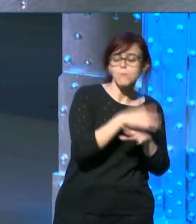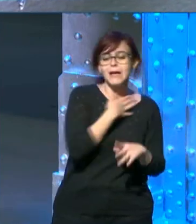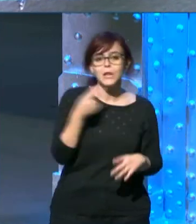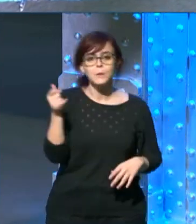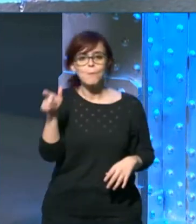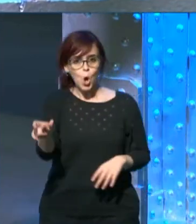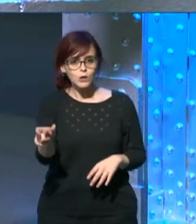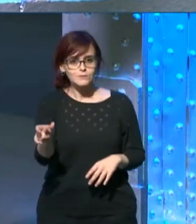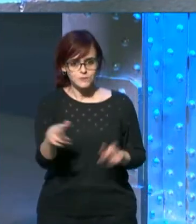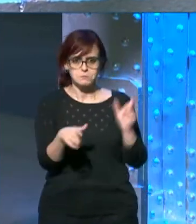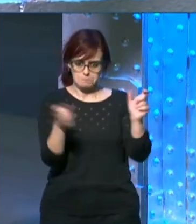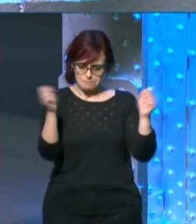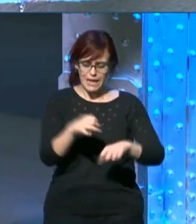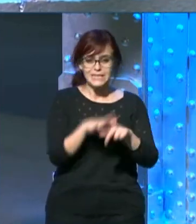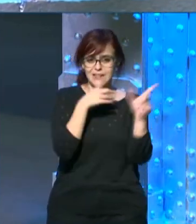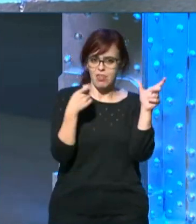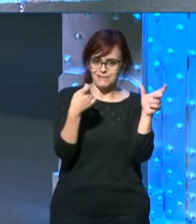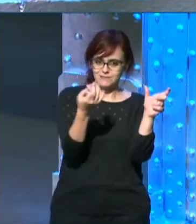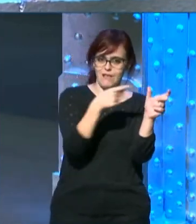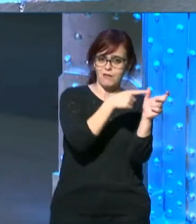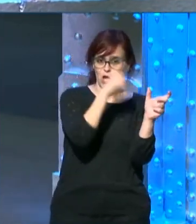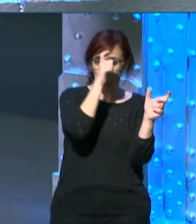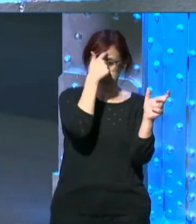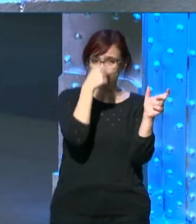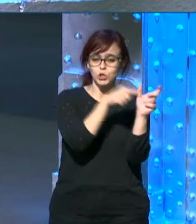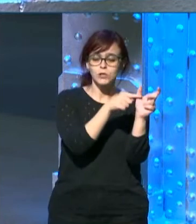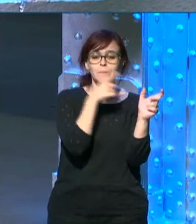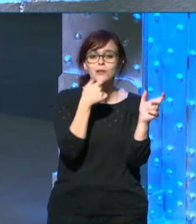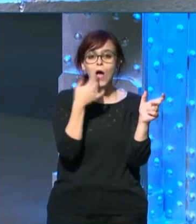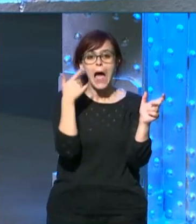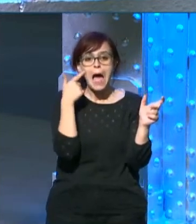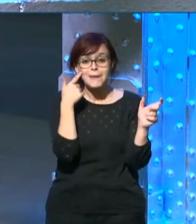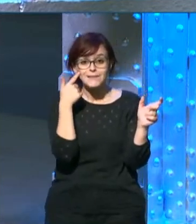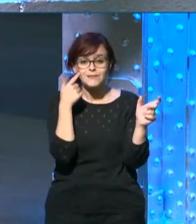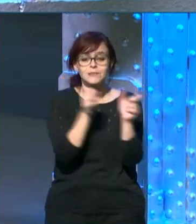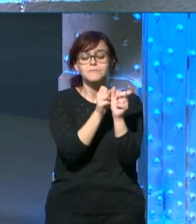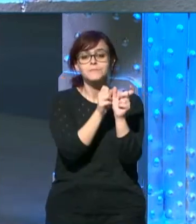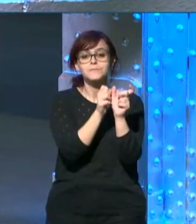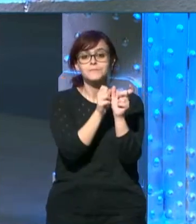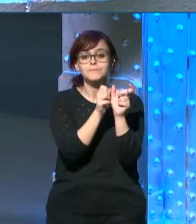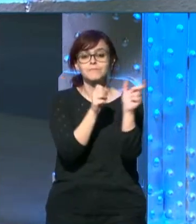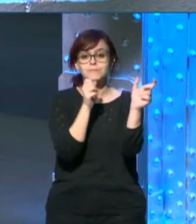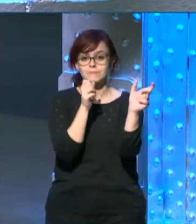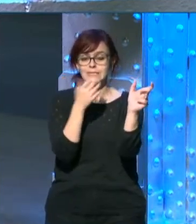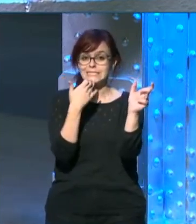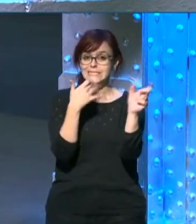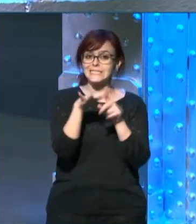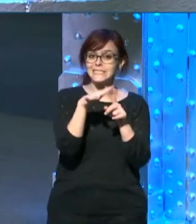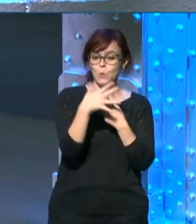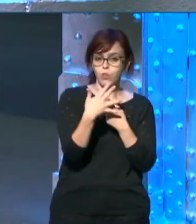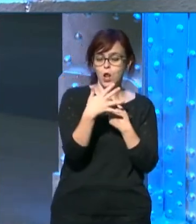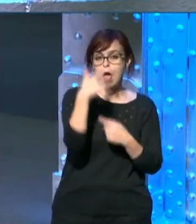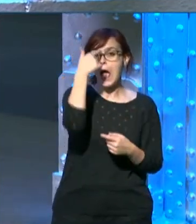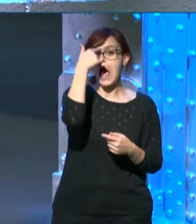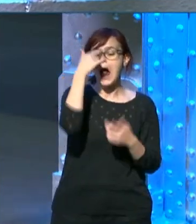válido? No, nos faltan muchas cosas, porque los escenarios, los criterios de aceptación que os decía, una situación sería que me acuerdo